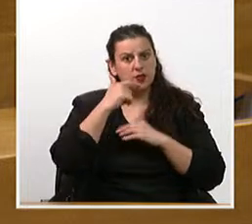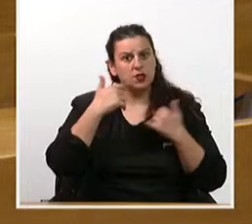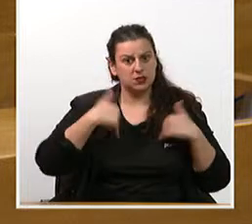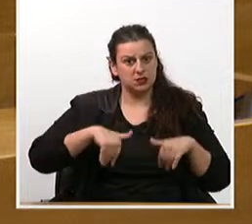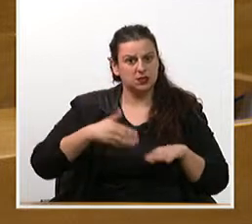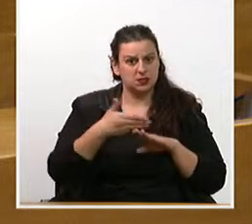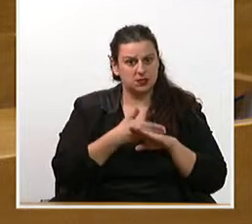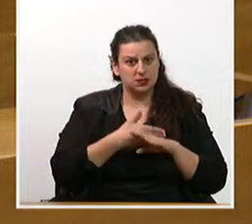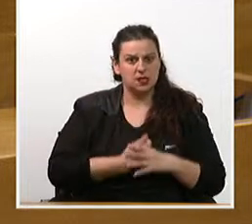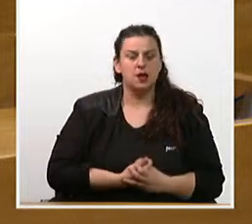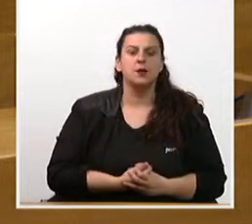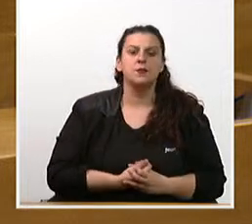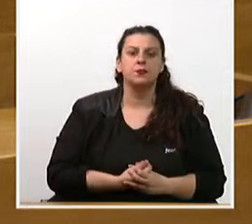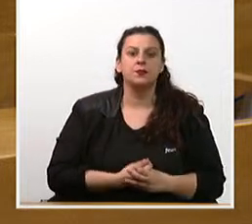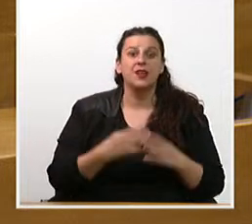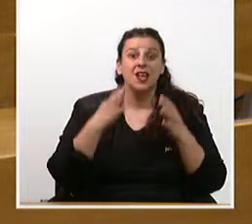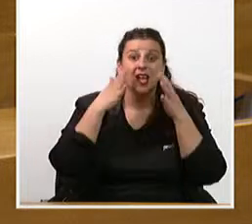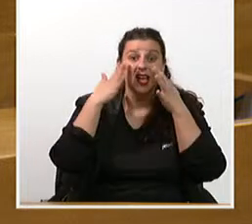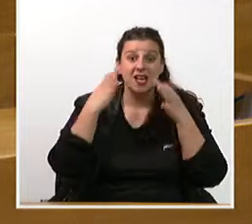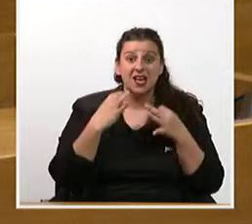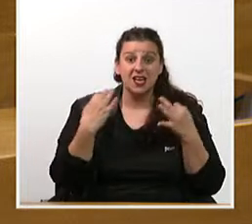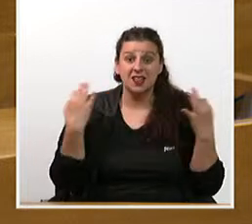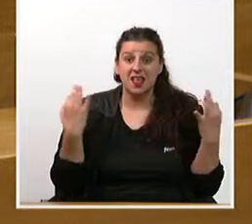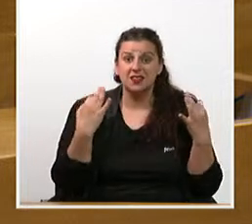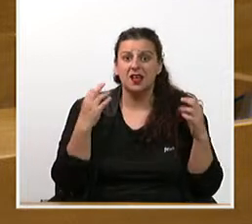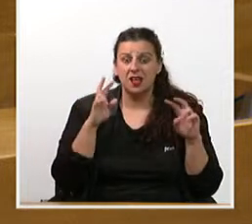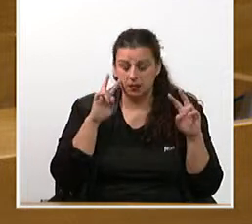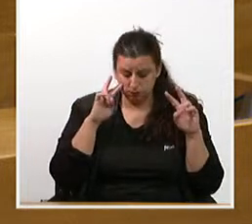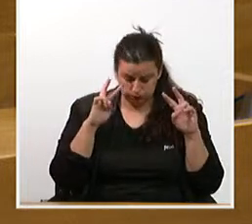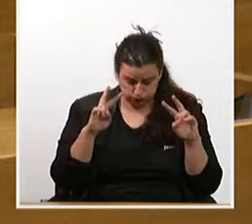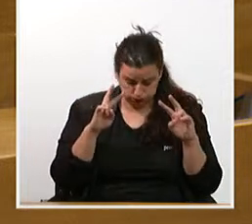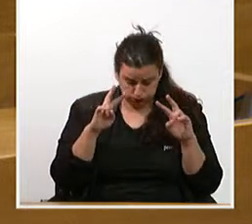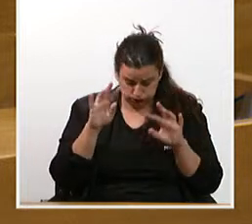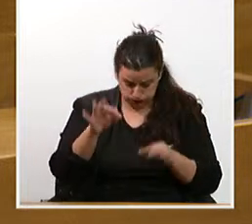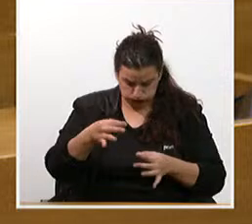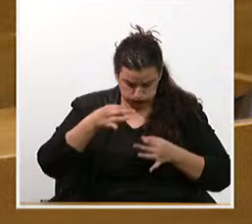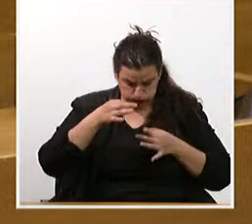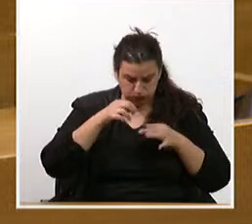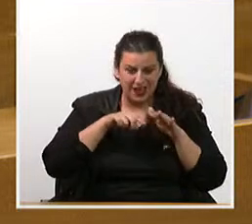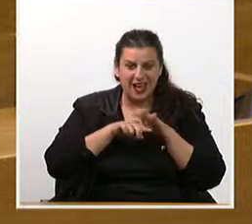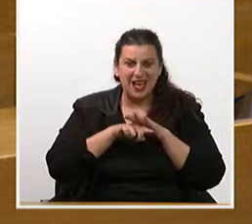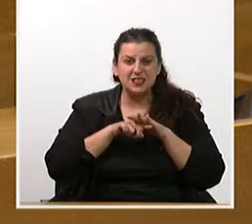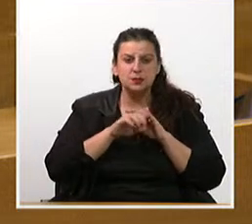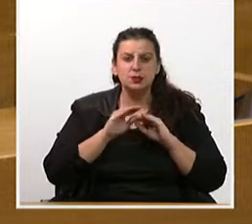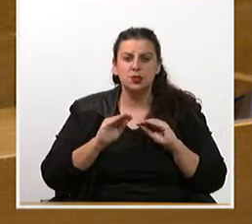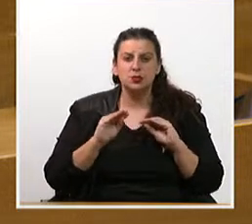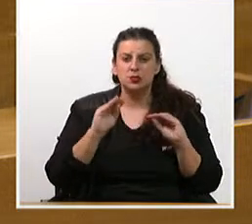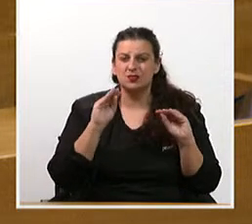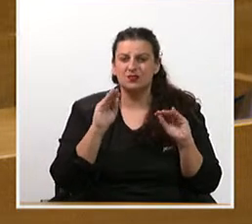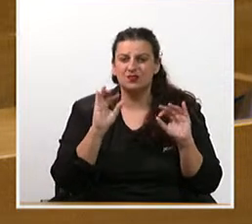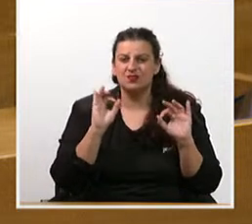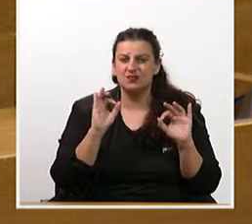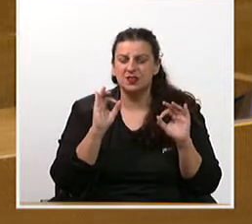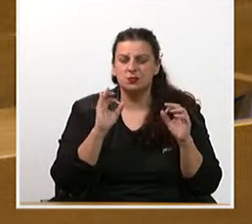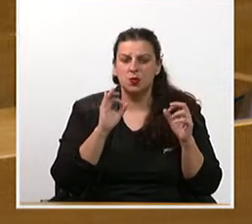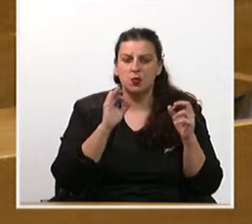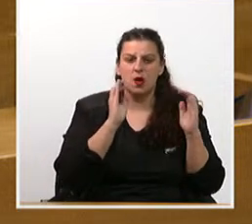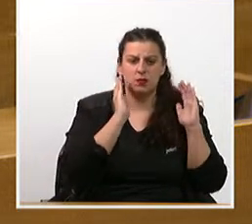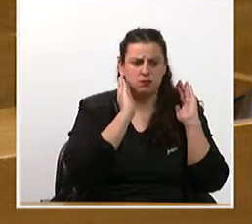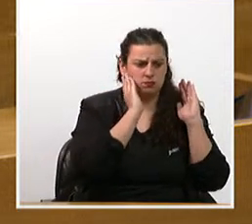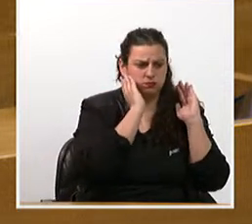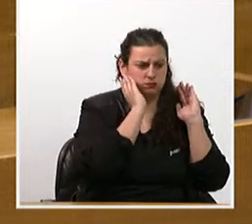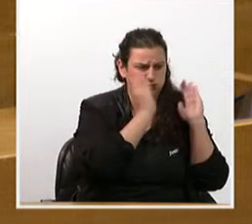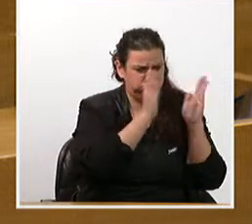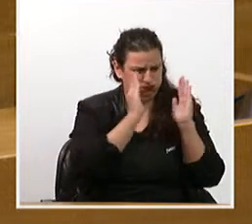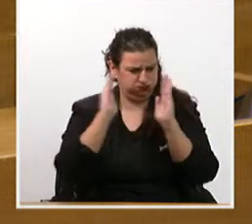previas la realidad es que nos encontramos una gestión caracterizada sobre todo por ser compartimentos estancos donde